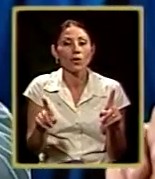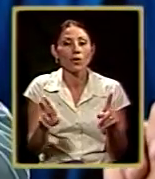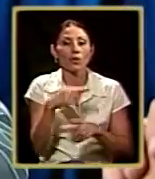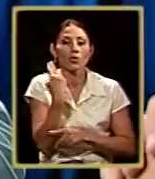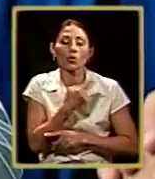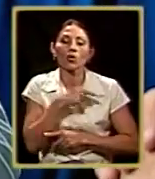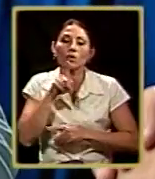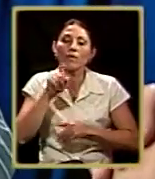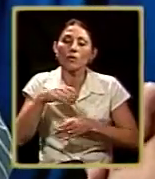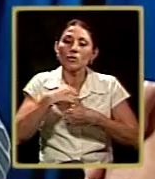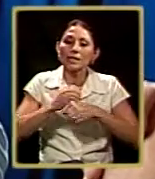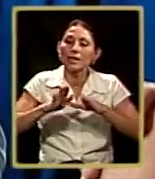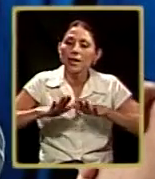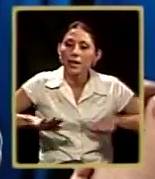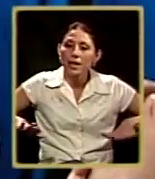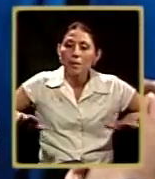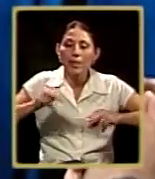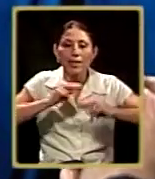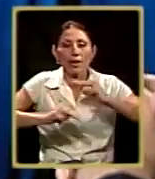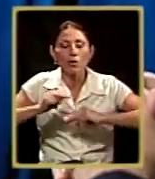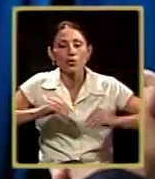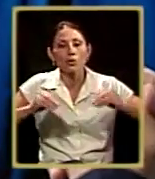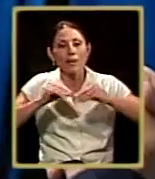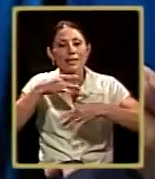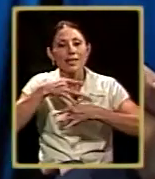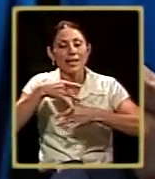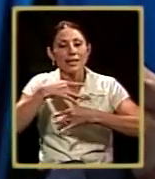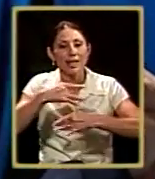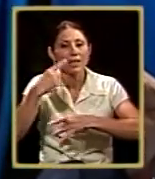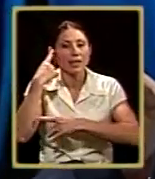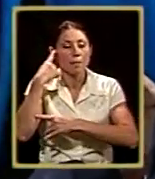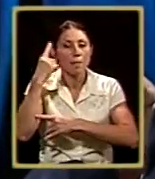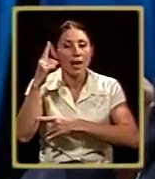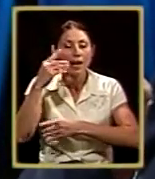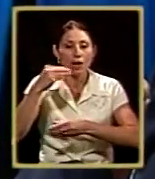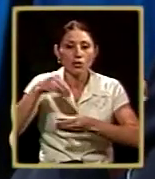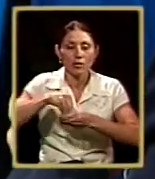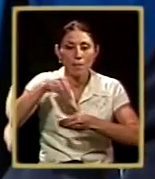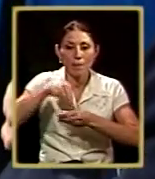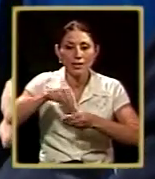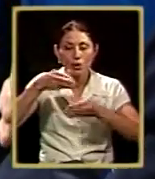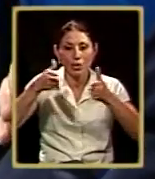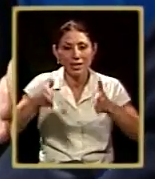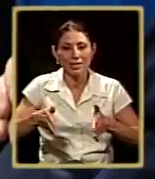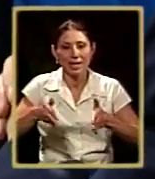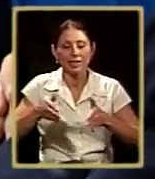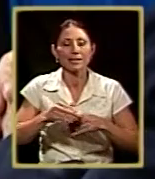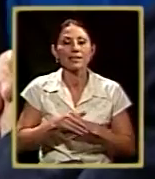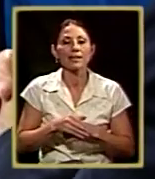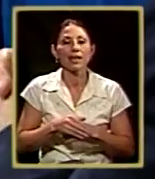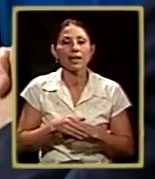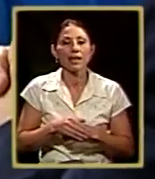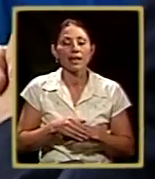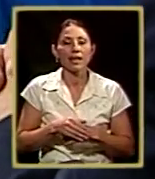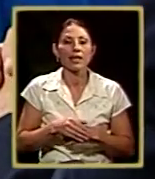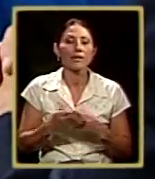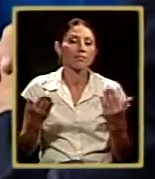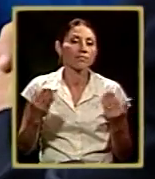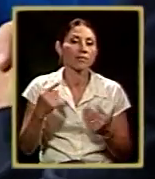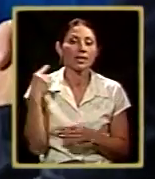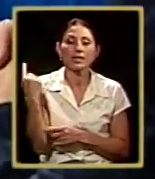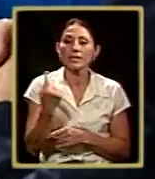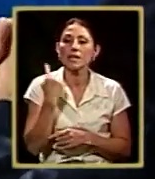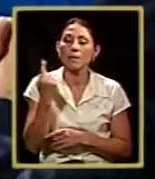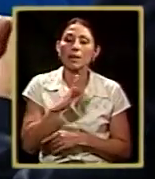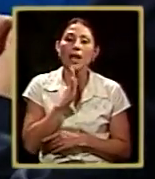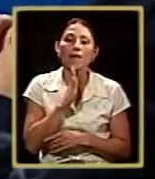hacer que el clima de negocios sea mucho más interesante para los inversionistas. Y hablando siempre